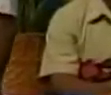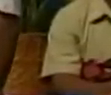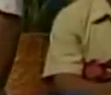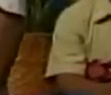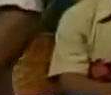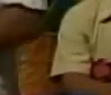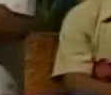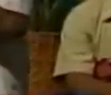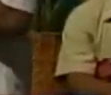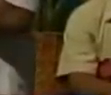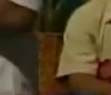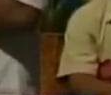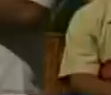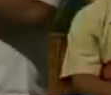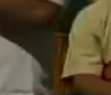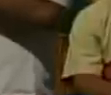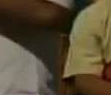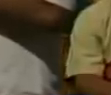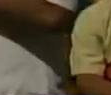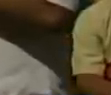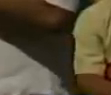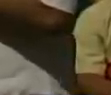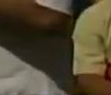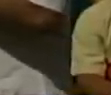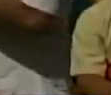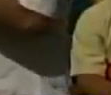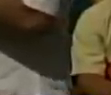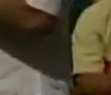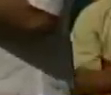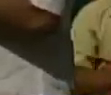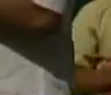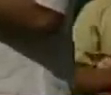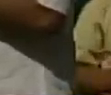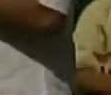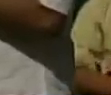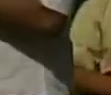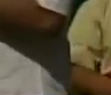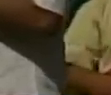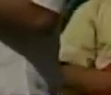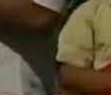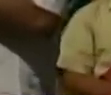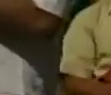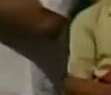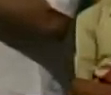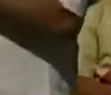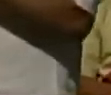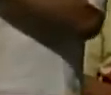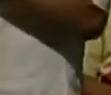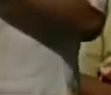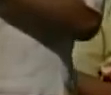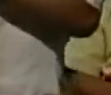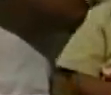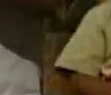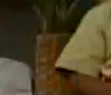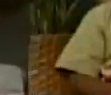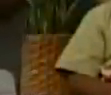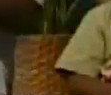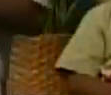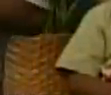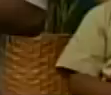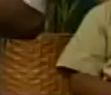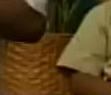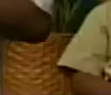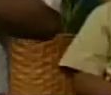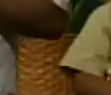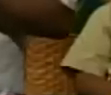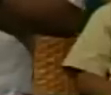haciendo. No, yo le voy a pintar en la pizarra y me vas a hacer un trabajito como se siembra una mata de caraota. No, papá. Tú me vas a traer un frasquito de